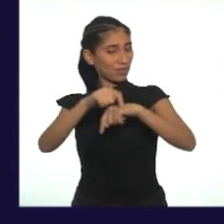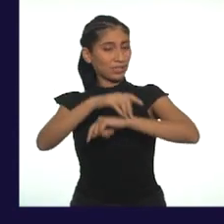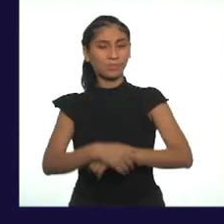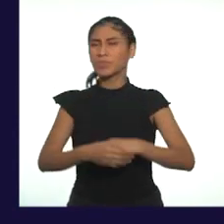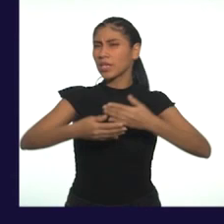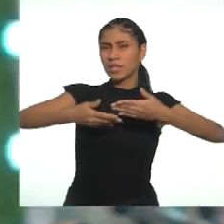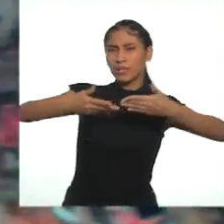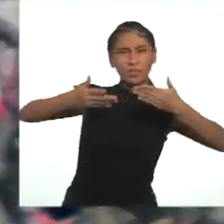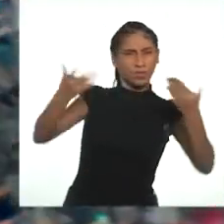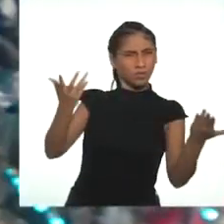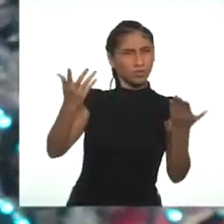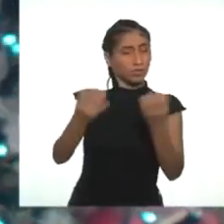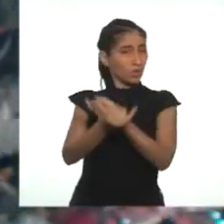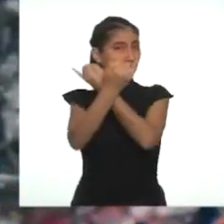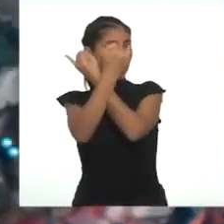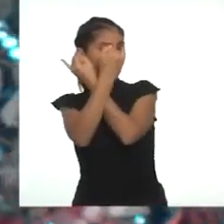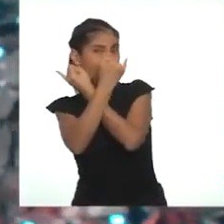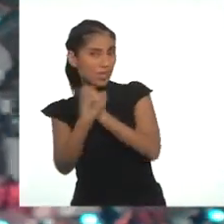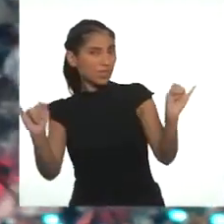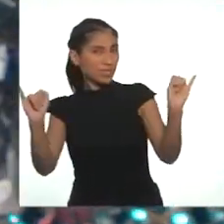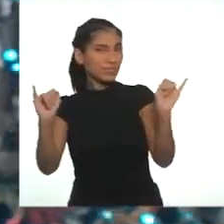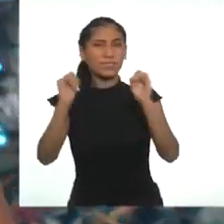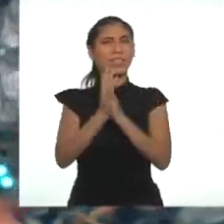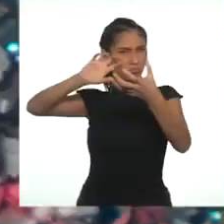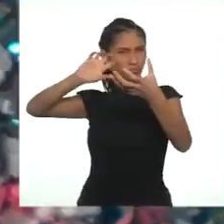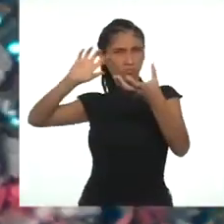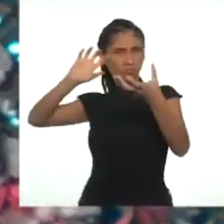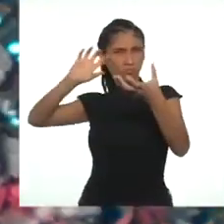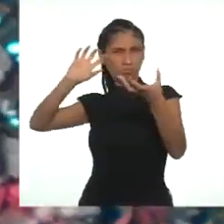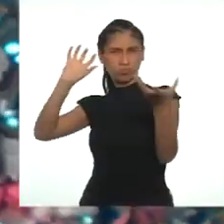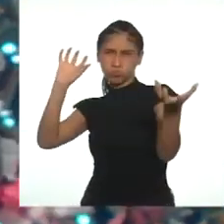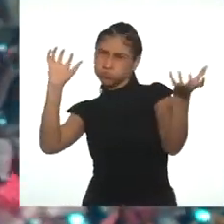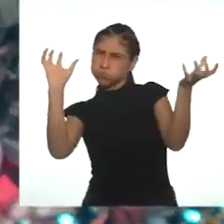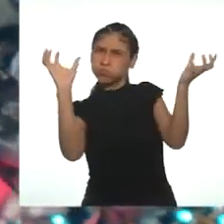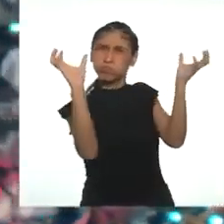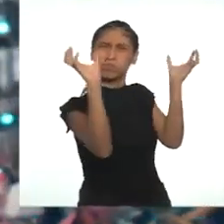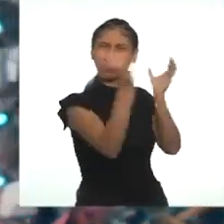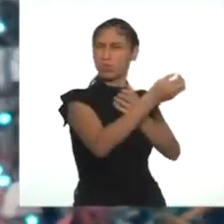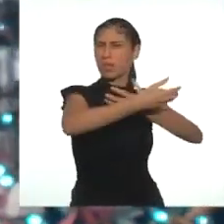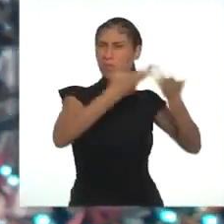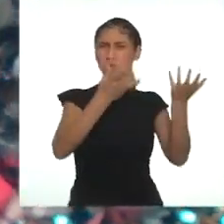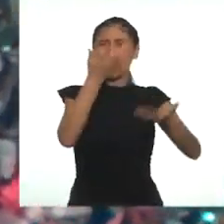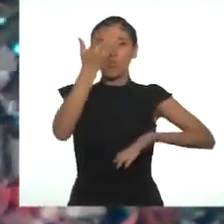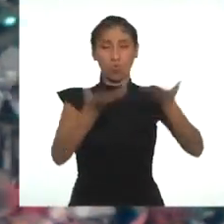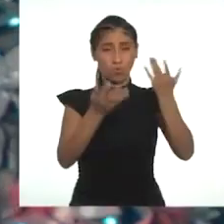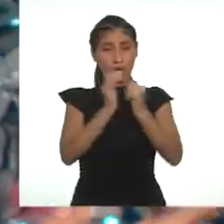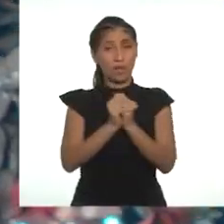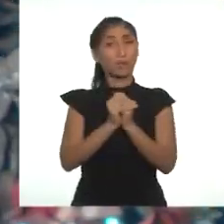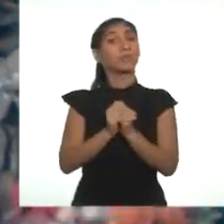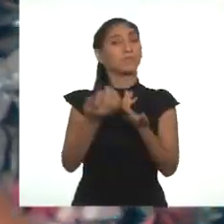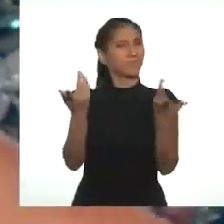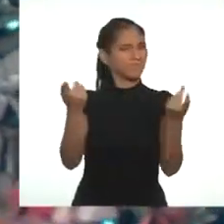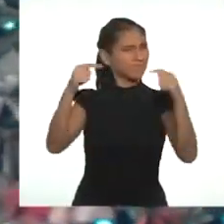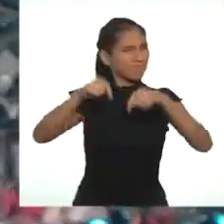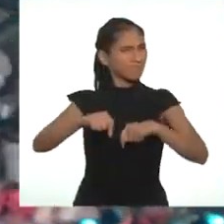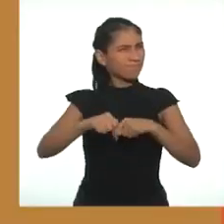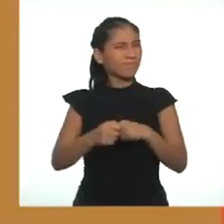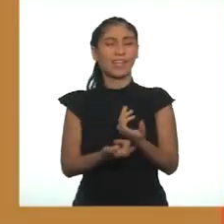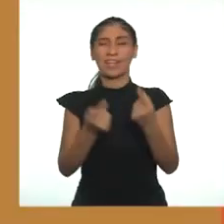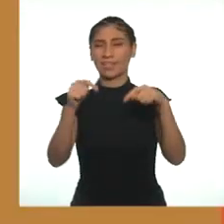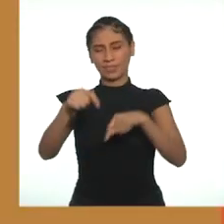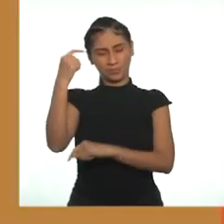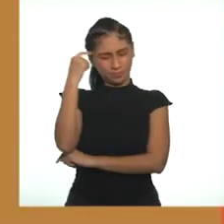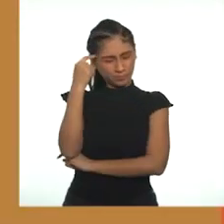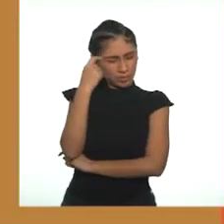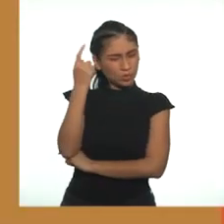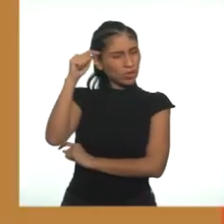la actualidad. Entonces, con la independencia, ¿qué creen que hemos cambiado después de 200 años de vida republicana?